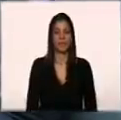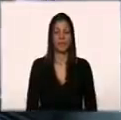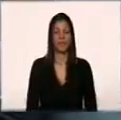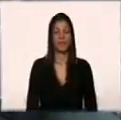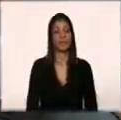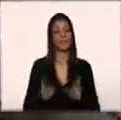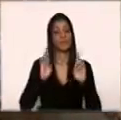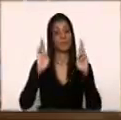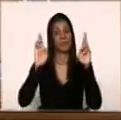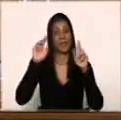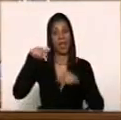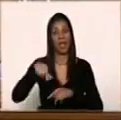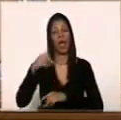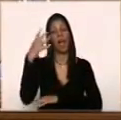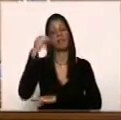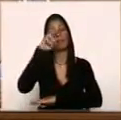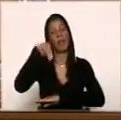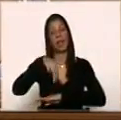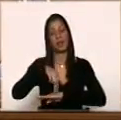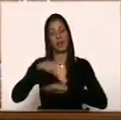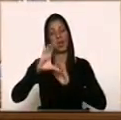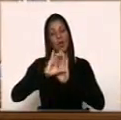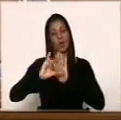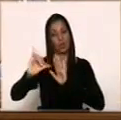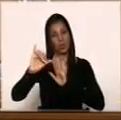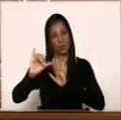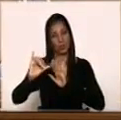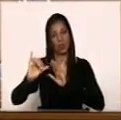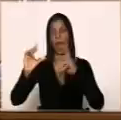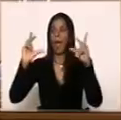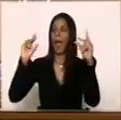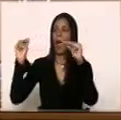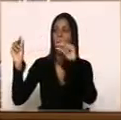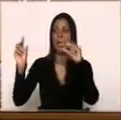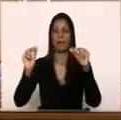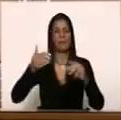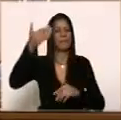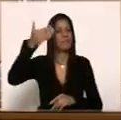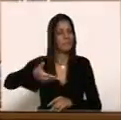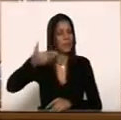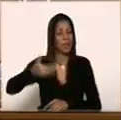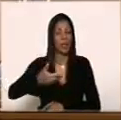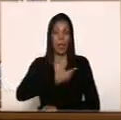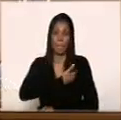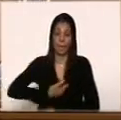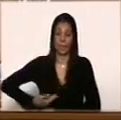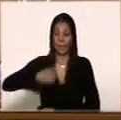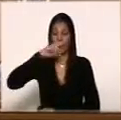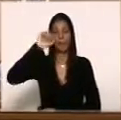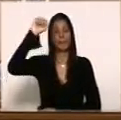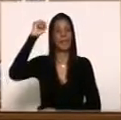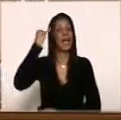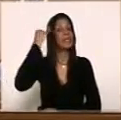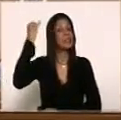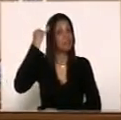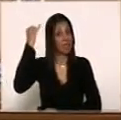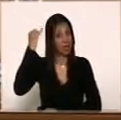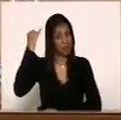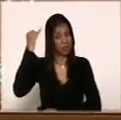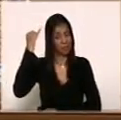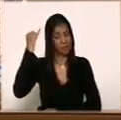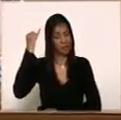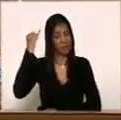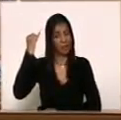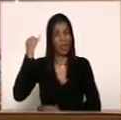Esperamos desde la Asamblea Nacional Constituyente que el diálogo, que ha sido una bandera del gobierno del presidente Nicolás Maduro,